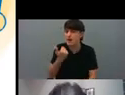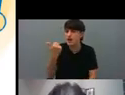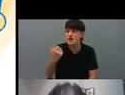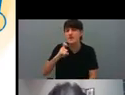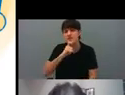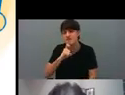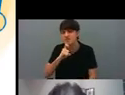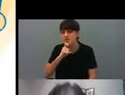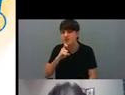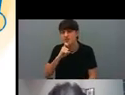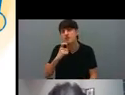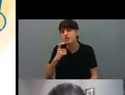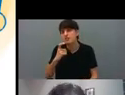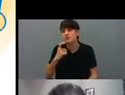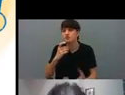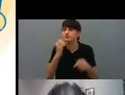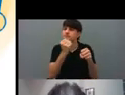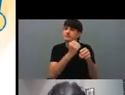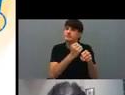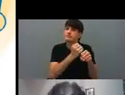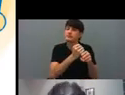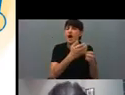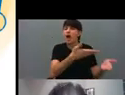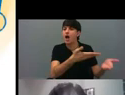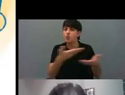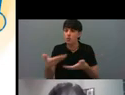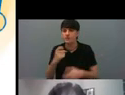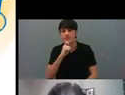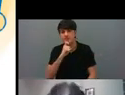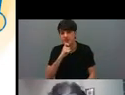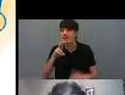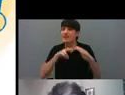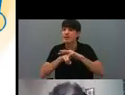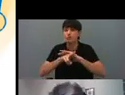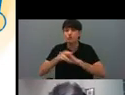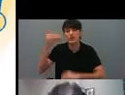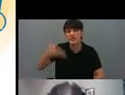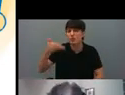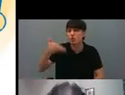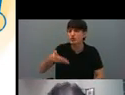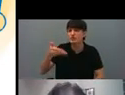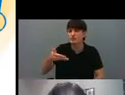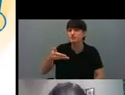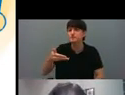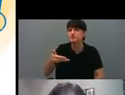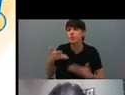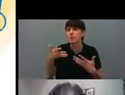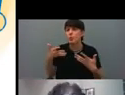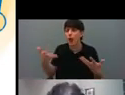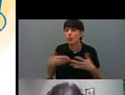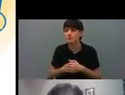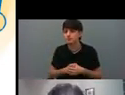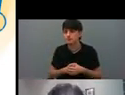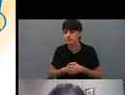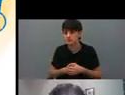de delegar. ¿Y cuál ha sido el recurso fundamental para poder hacer frente a ese revés?